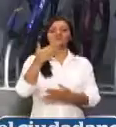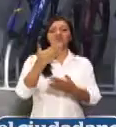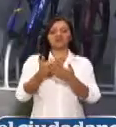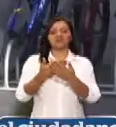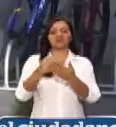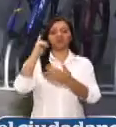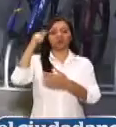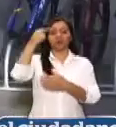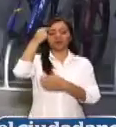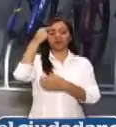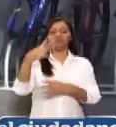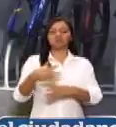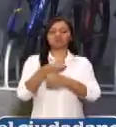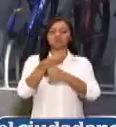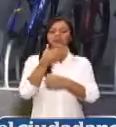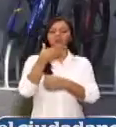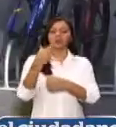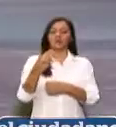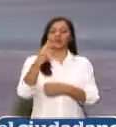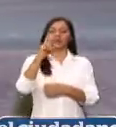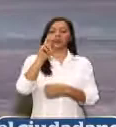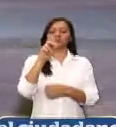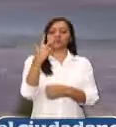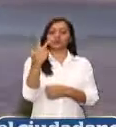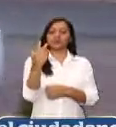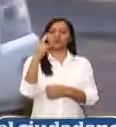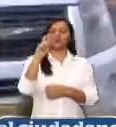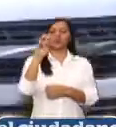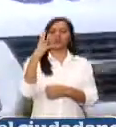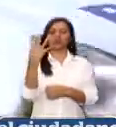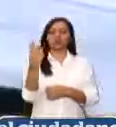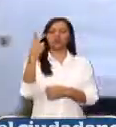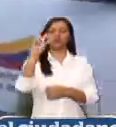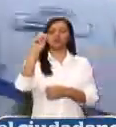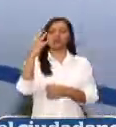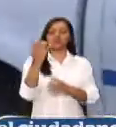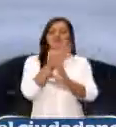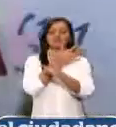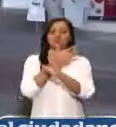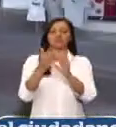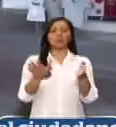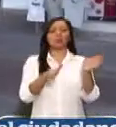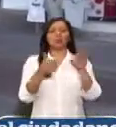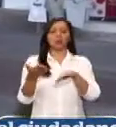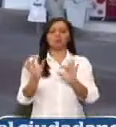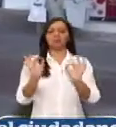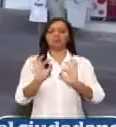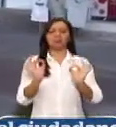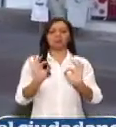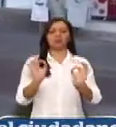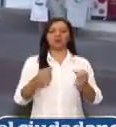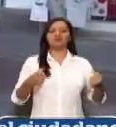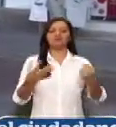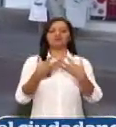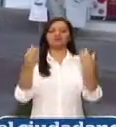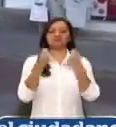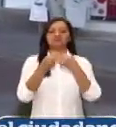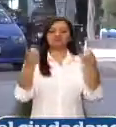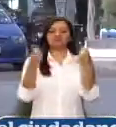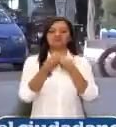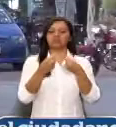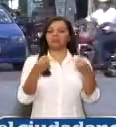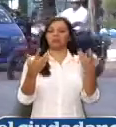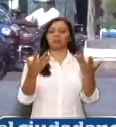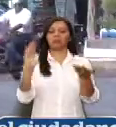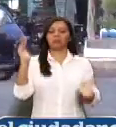seguridad. En los años 2013, 2014 y lo que va del 2015, no se han registrado muertes violentas. Además, los índices de accidentes de tránsito y